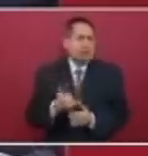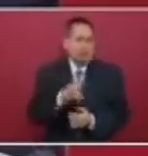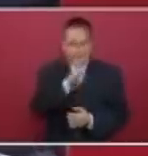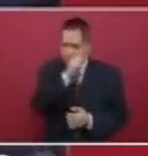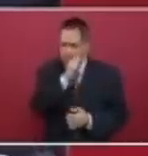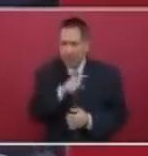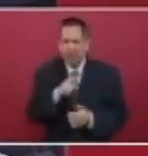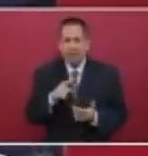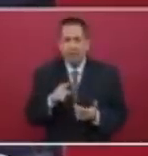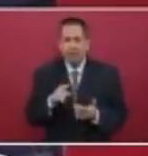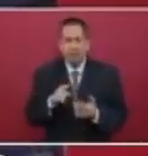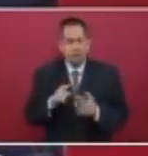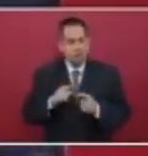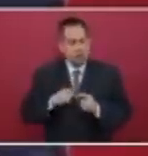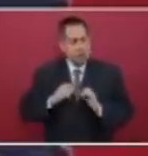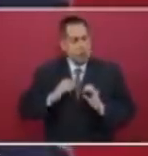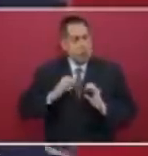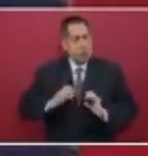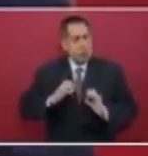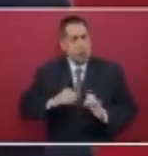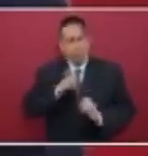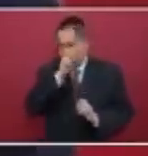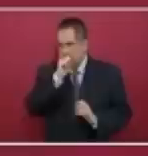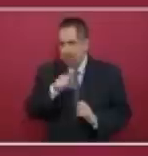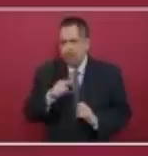que cuido también